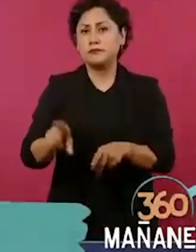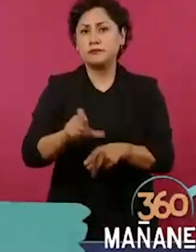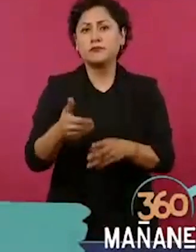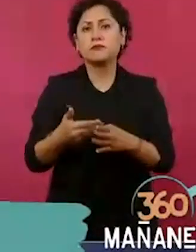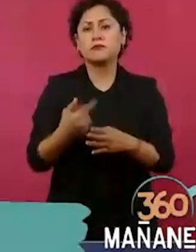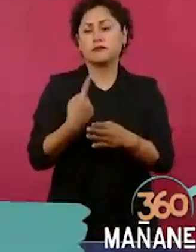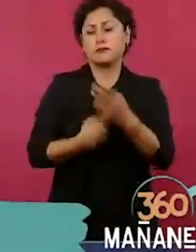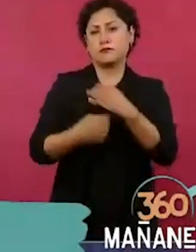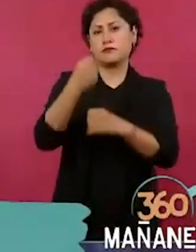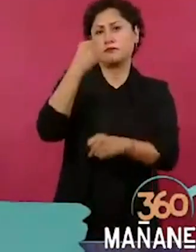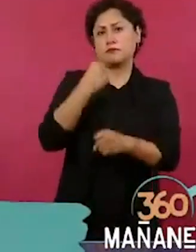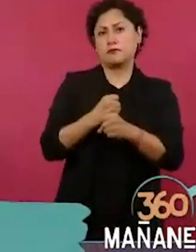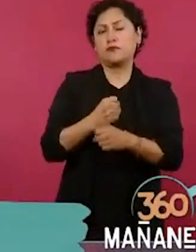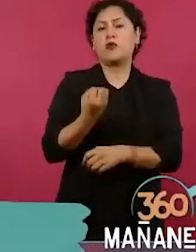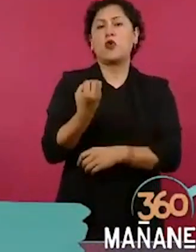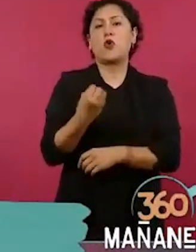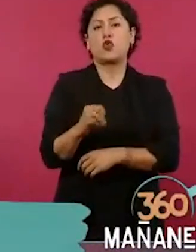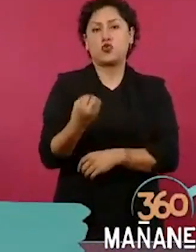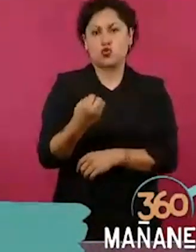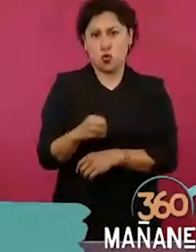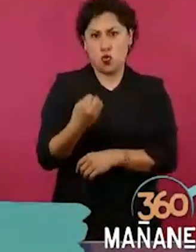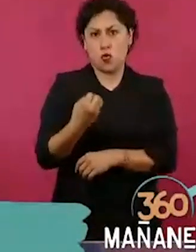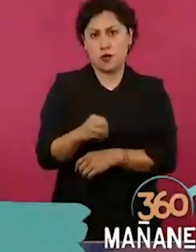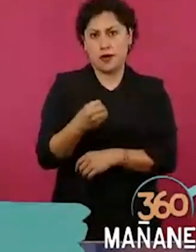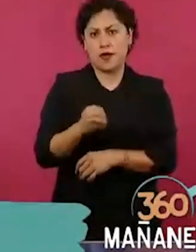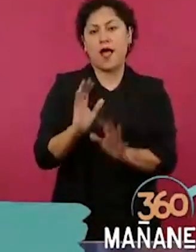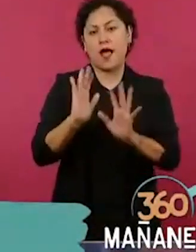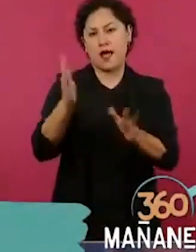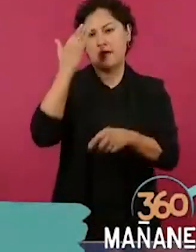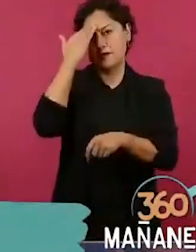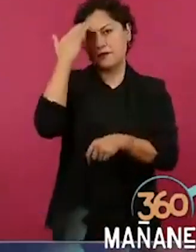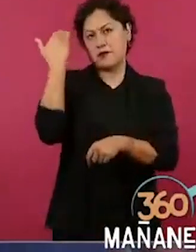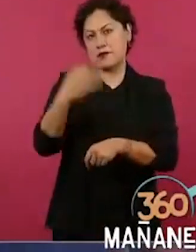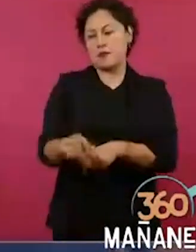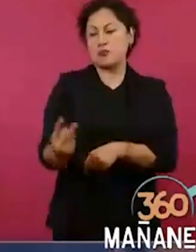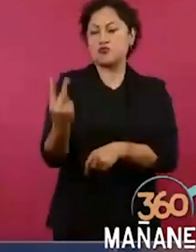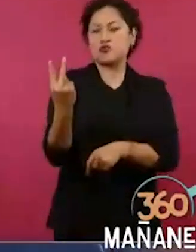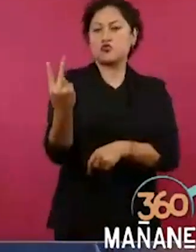eran estos dos mexicanos, esta pareja, y ese es el resultado.